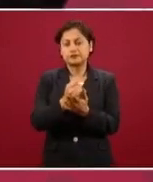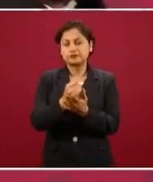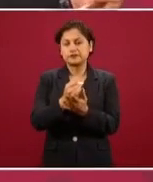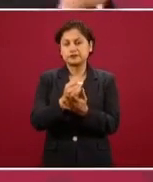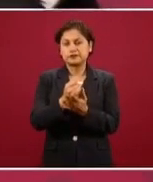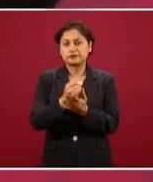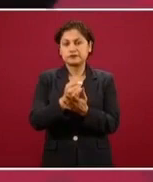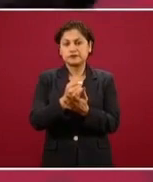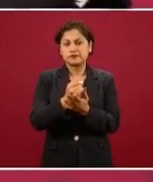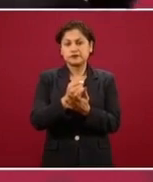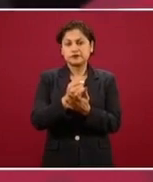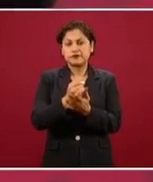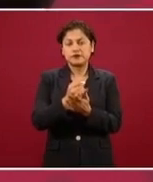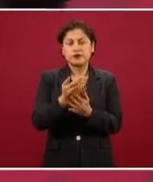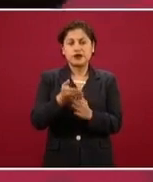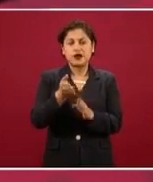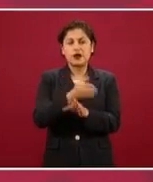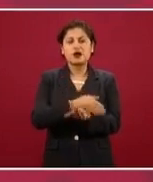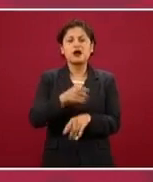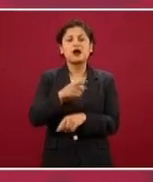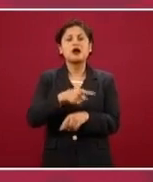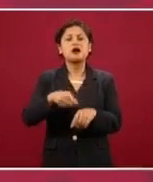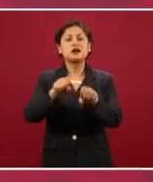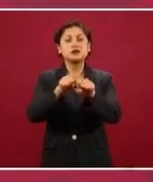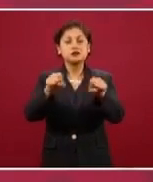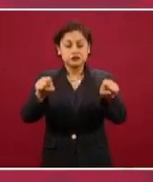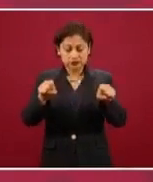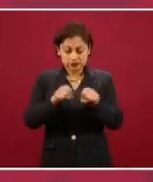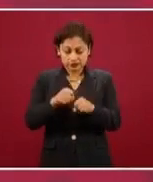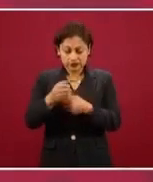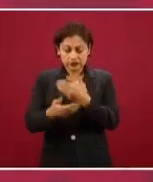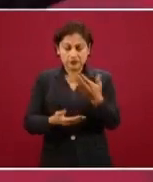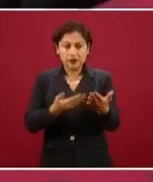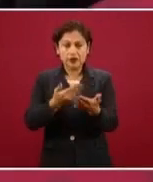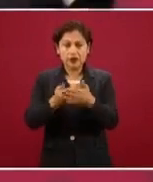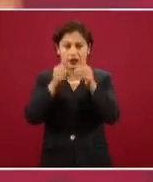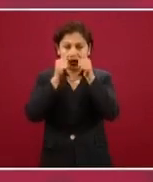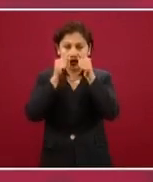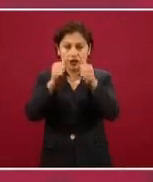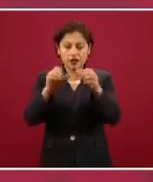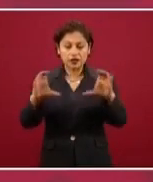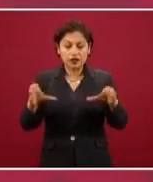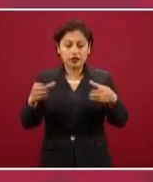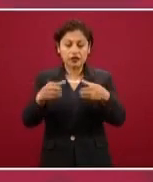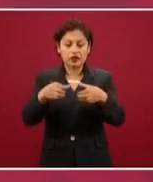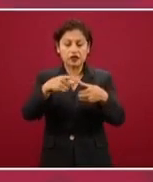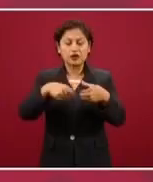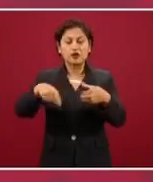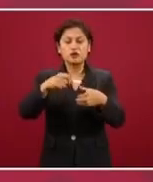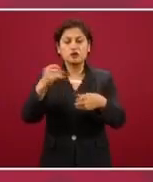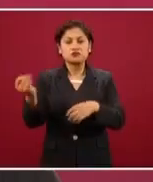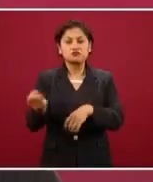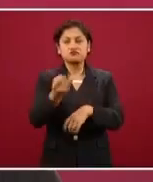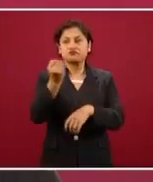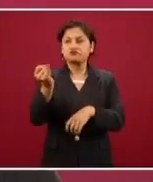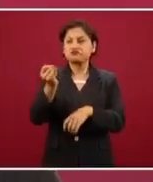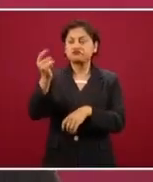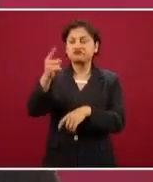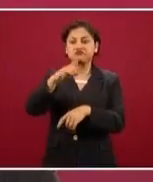crear este sistema de salud para atender las comunidades más pobres de México.